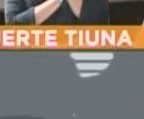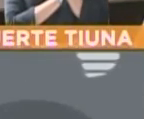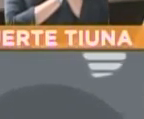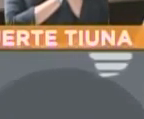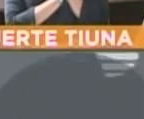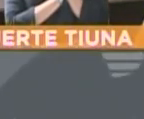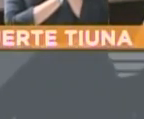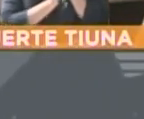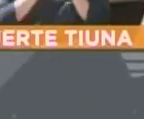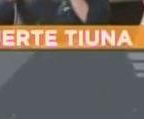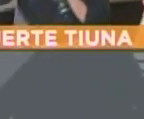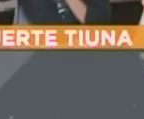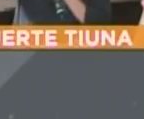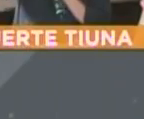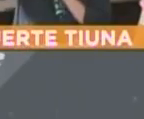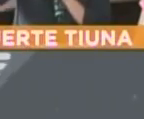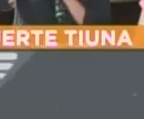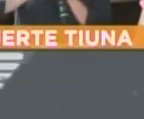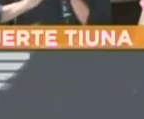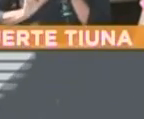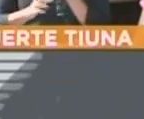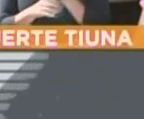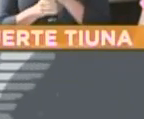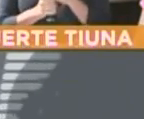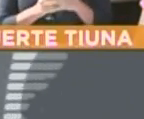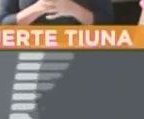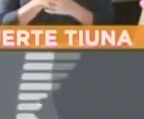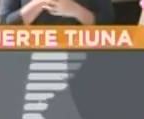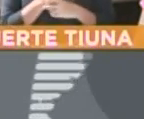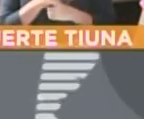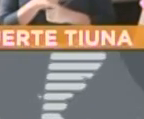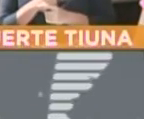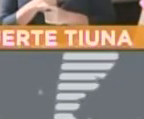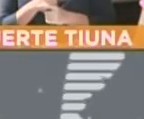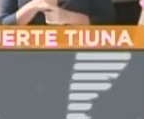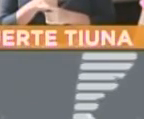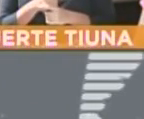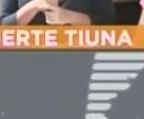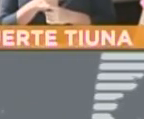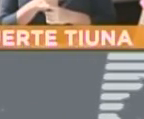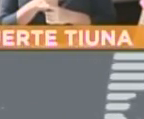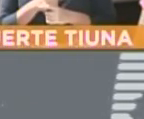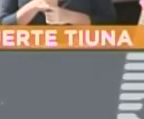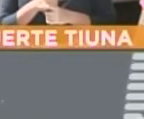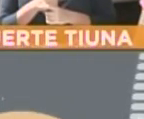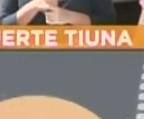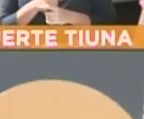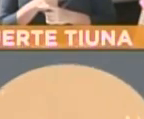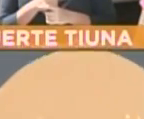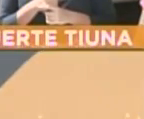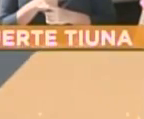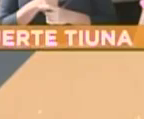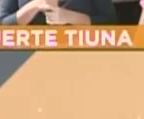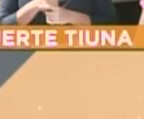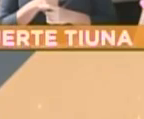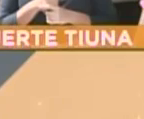los importamos, ¿verdad? Hay una parte que los hacemos aquí, pero es una inversión